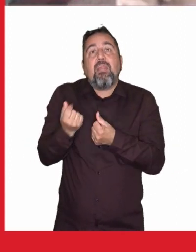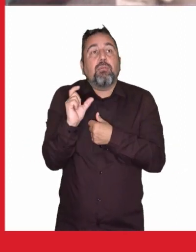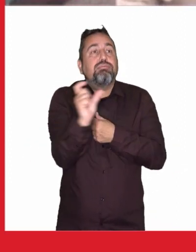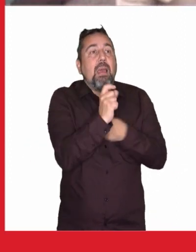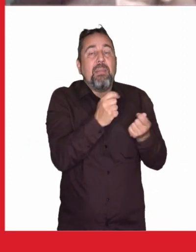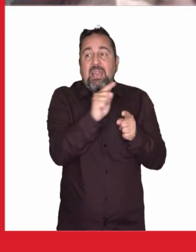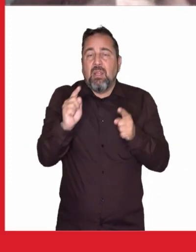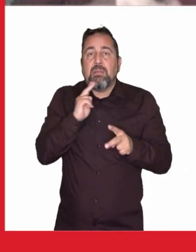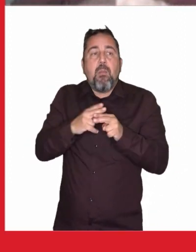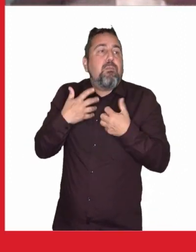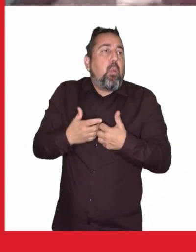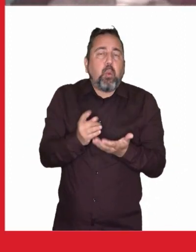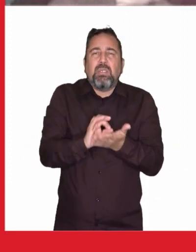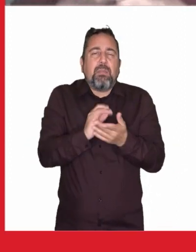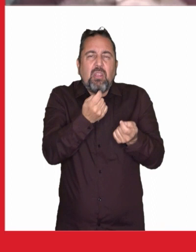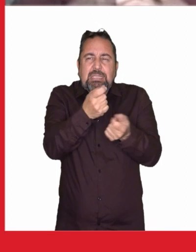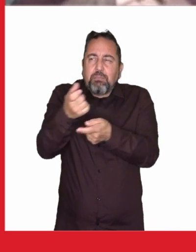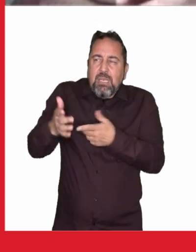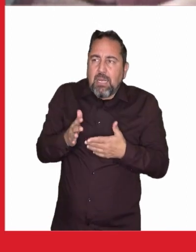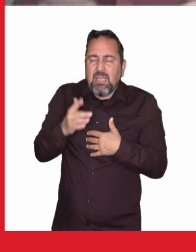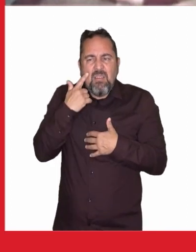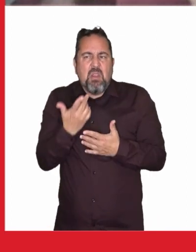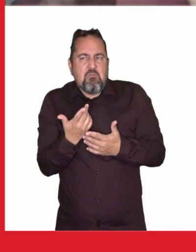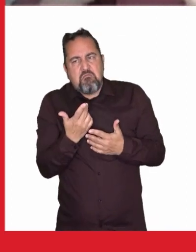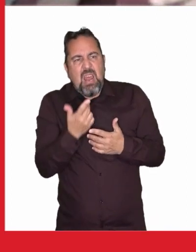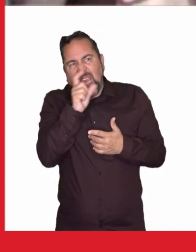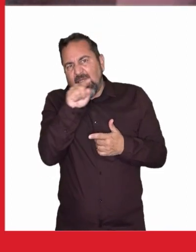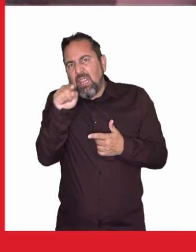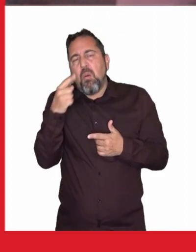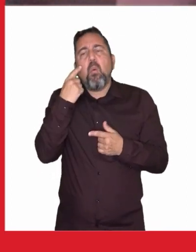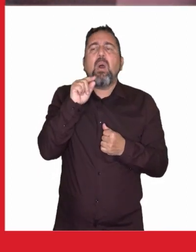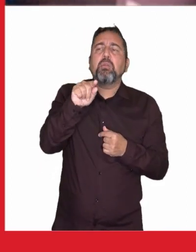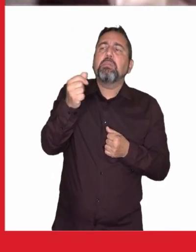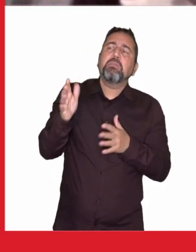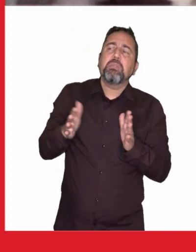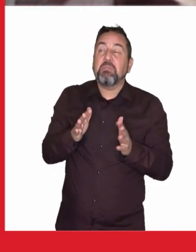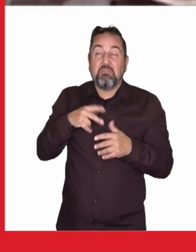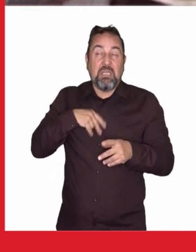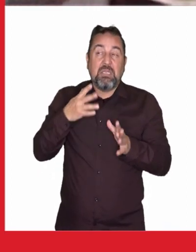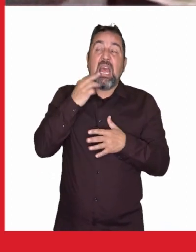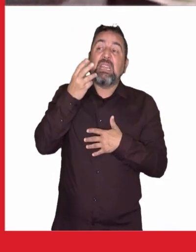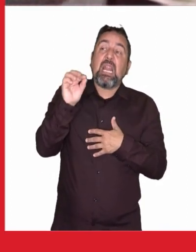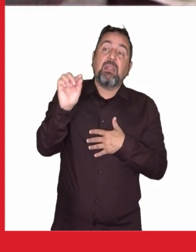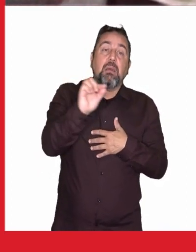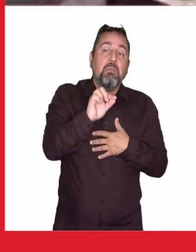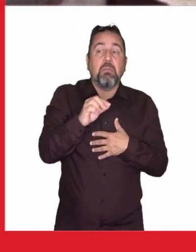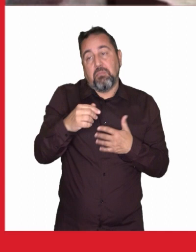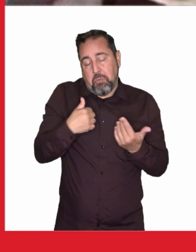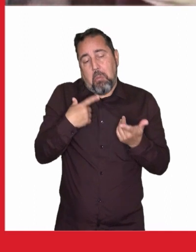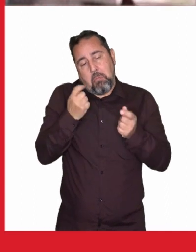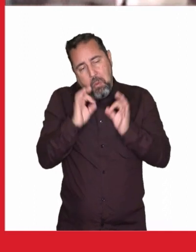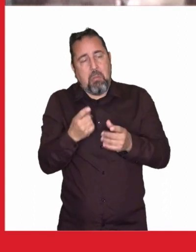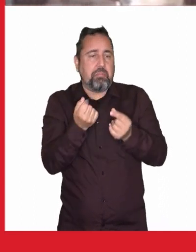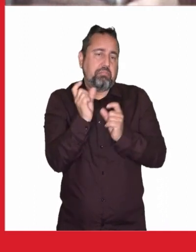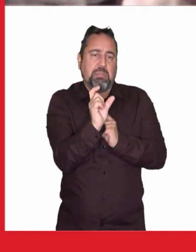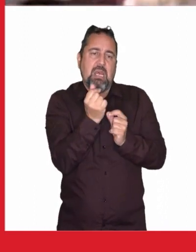otra posibilidad es en base a los precios que hay en el mercado para productos y servicios similares. Es decir, oye, ¿a cuánto están vendiendo esta gente esta botella?